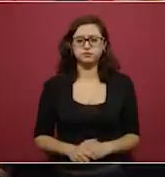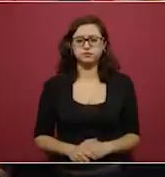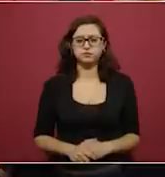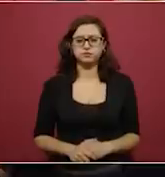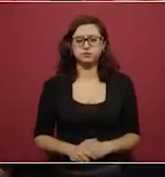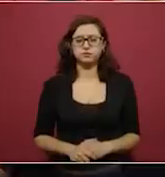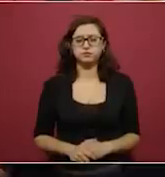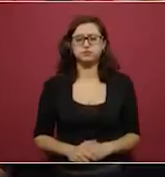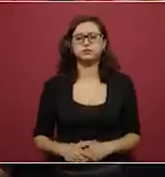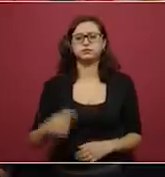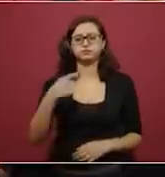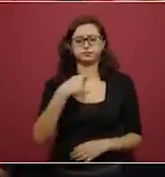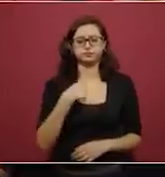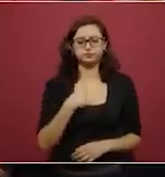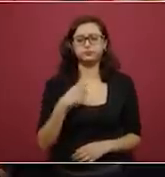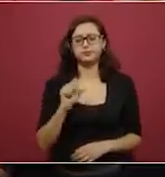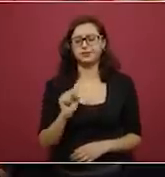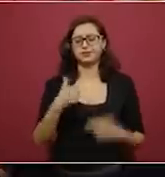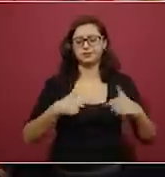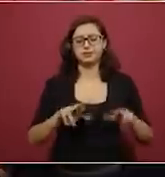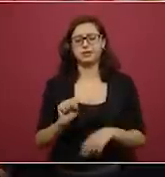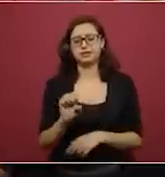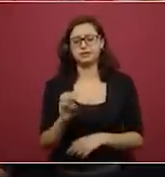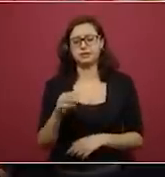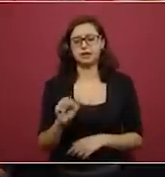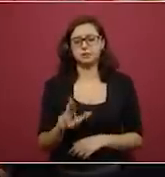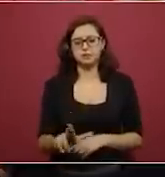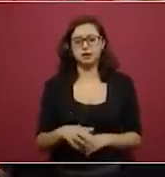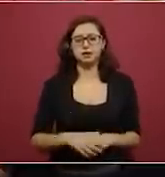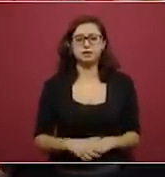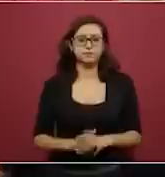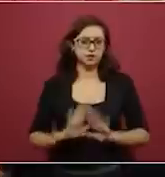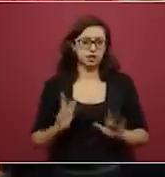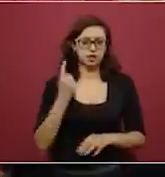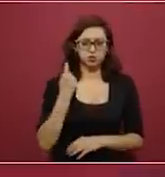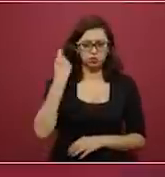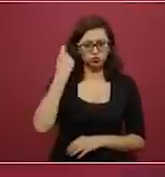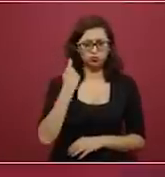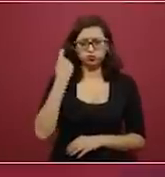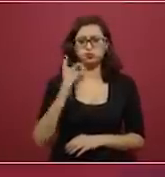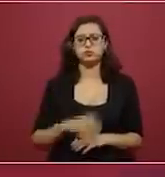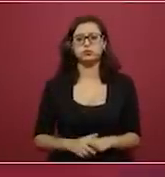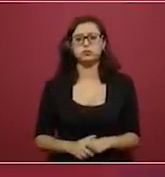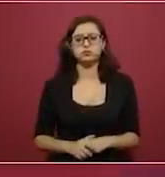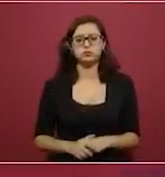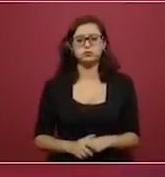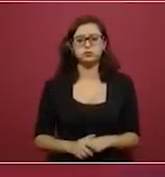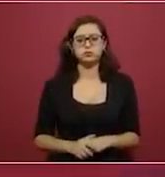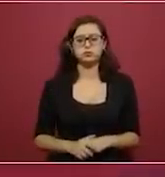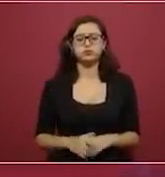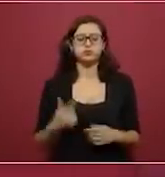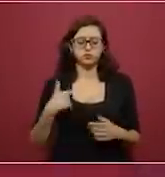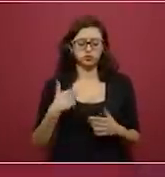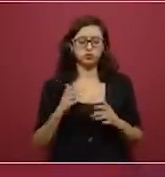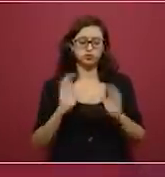soy el control delante de infantería de marina- gabriel garcía chávez actualmente retirado ingresé a la heroica escuela